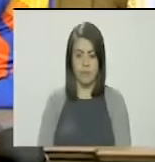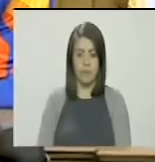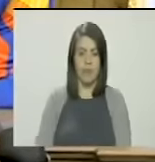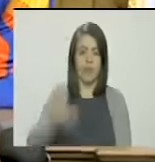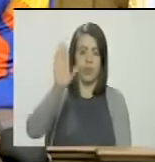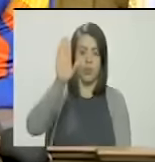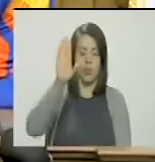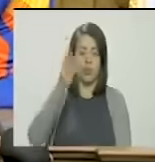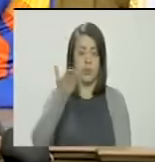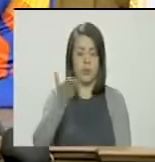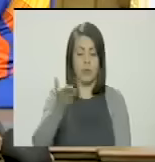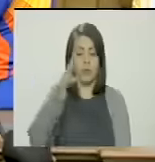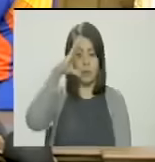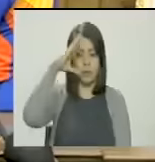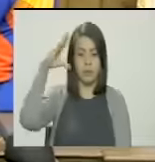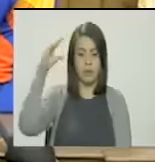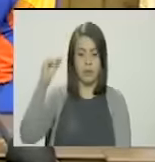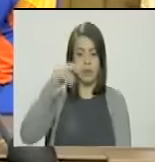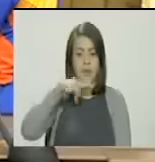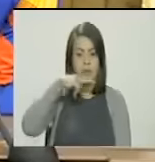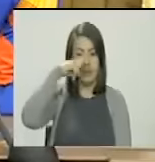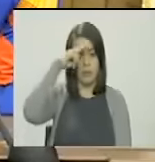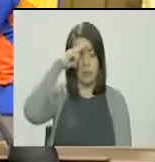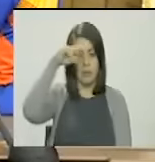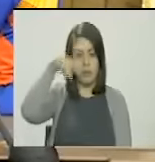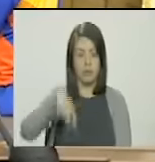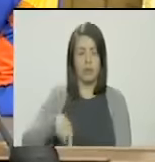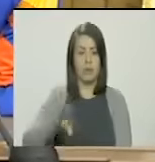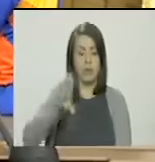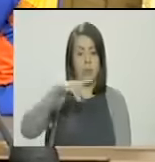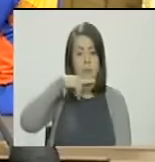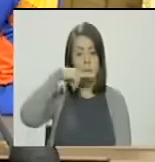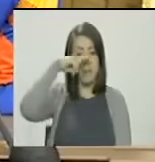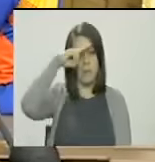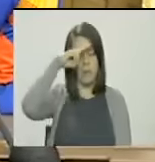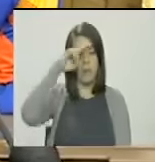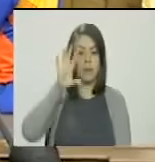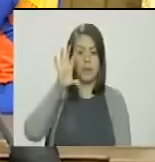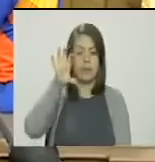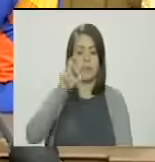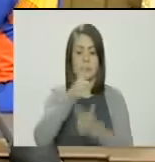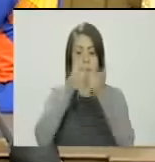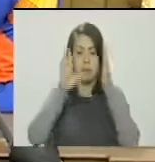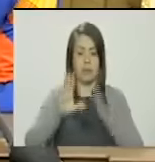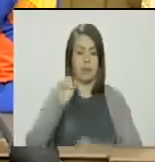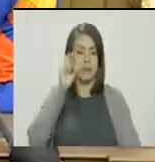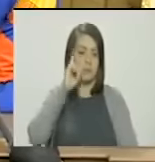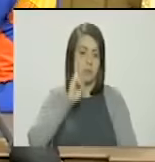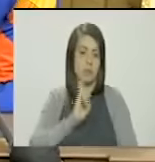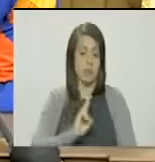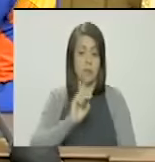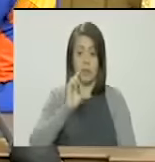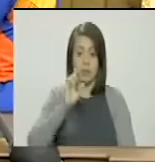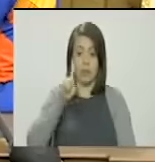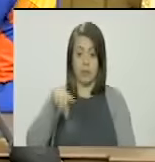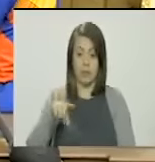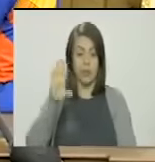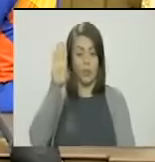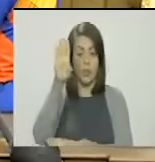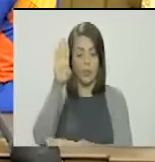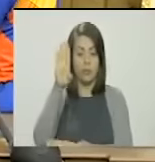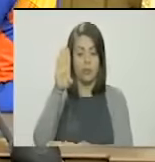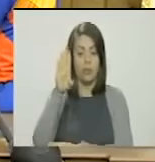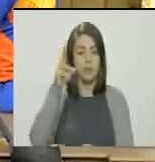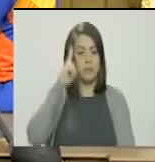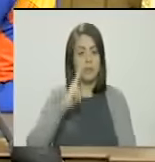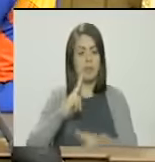¿Jura usted ante Dios de sus padres, ante el Padre de la Patria, el Libertador Simón Bolívar? ¿Juras